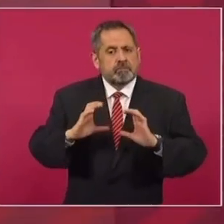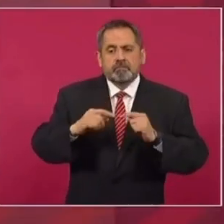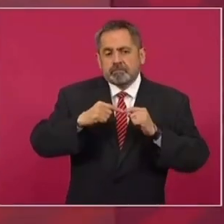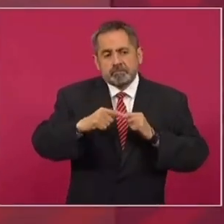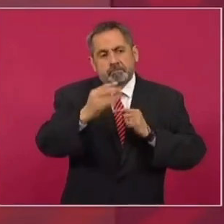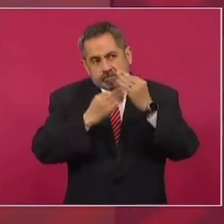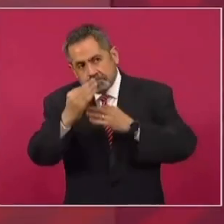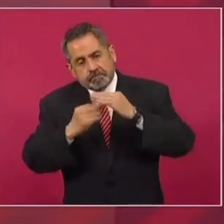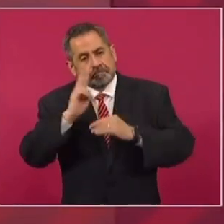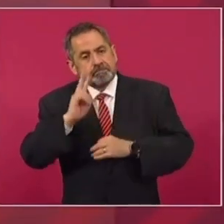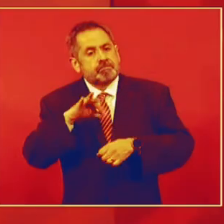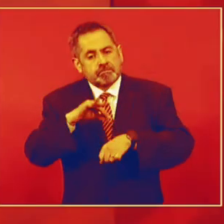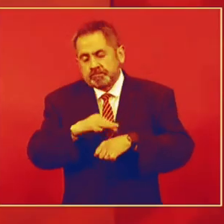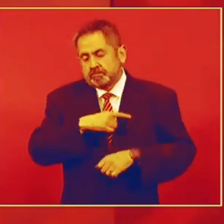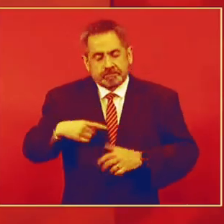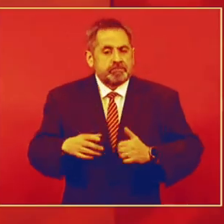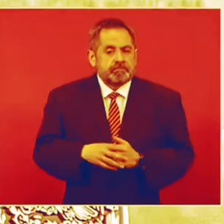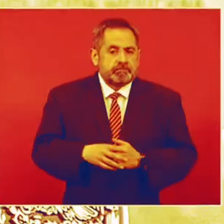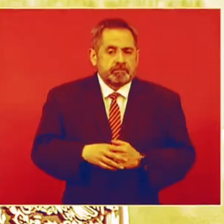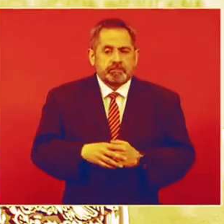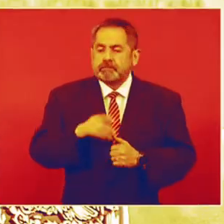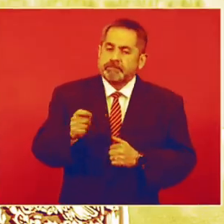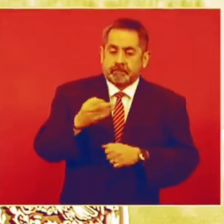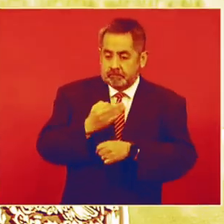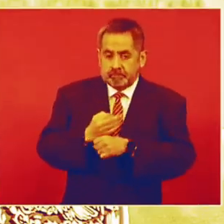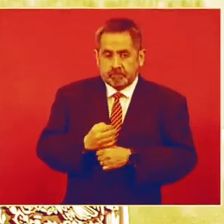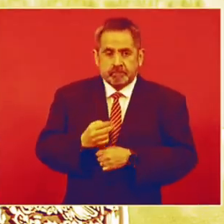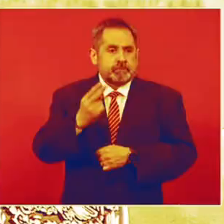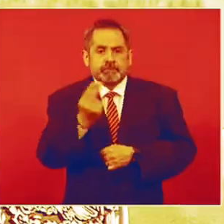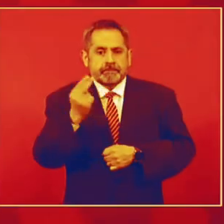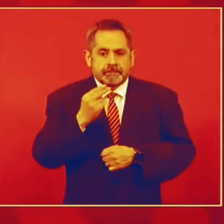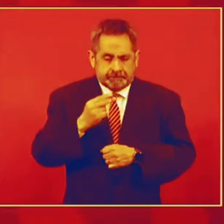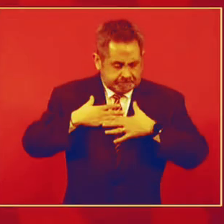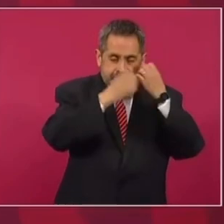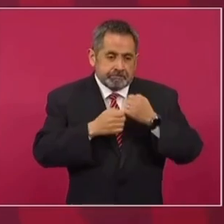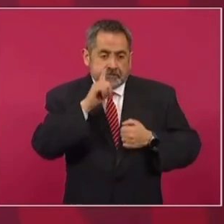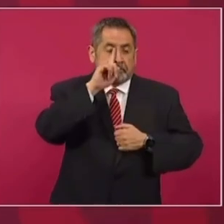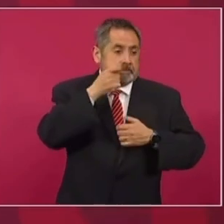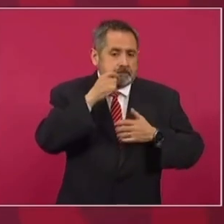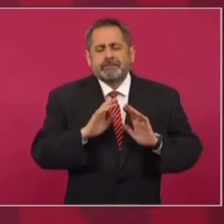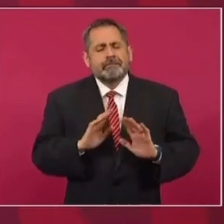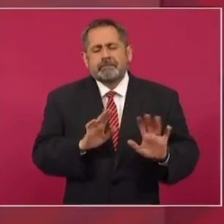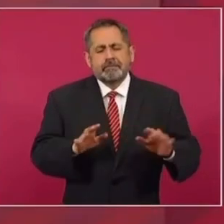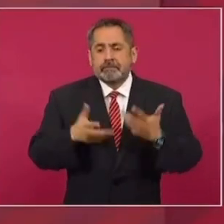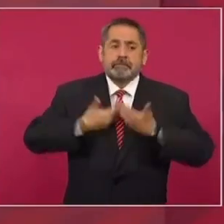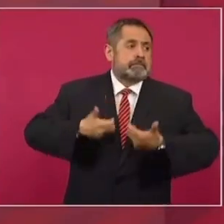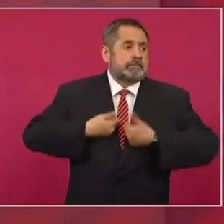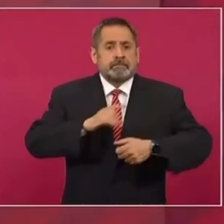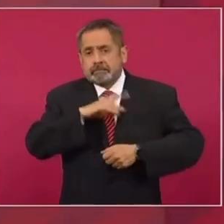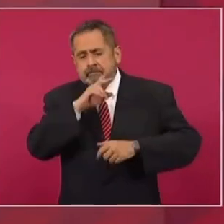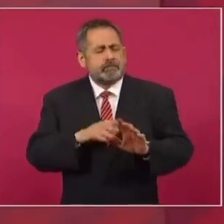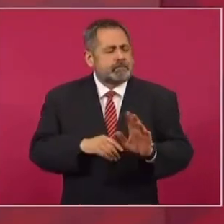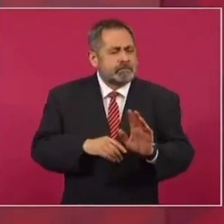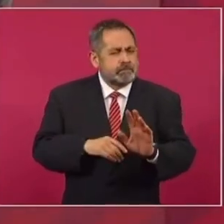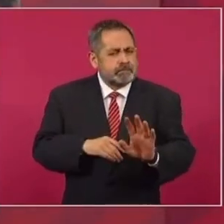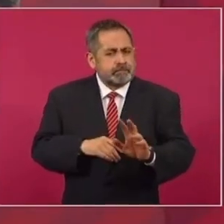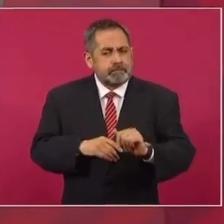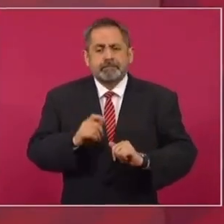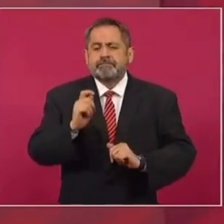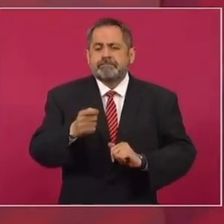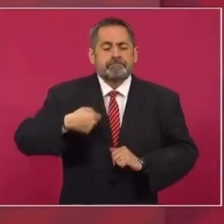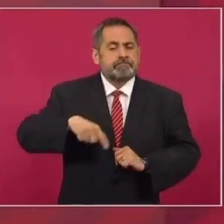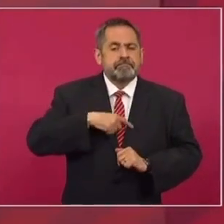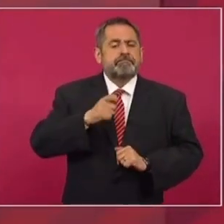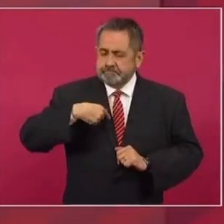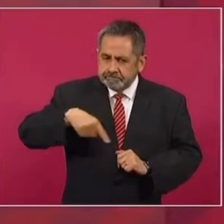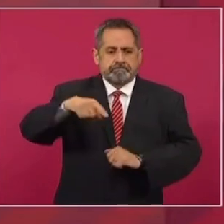atendernos, hay que estar pendientes. No requiere uno la prueba si no hay síntomas y no espantarnos. Lo que tenemos que hacer